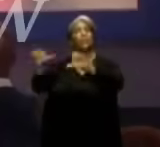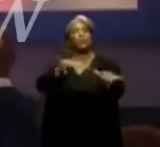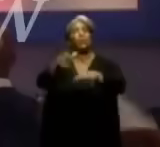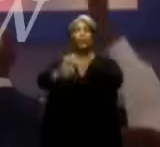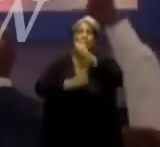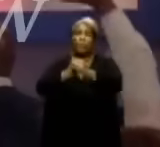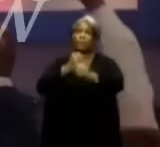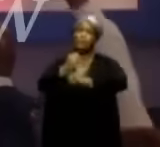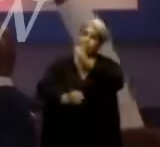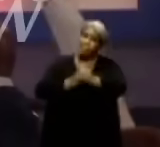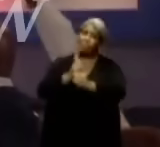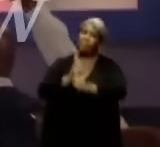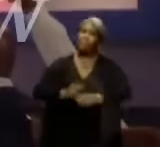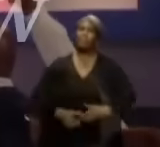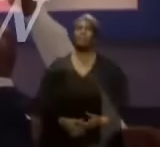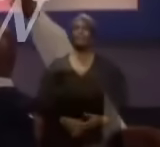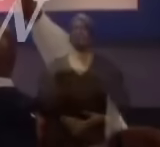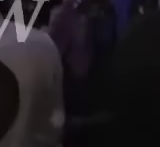años.